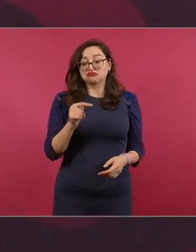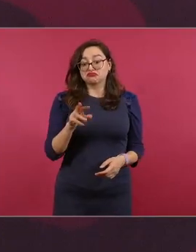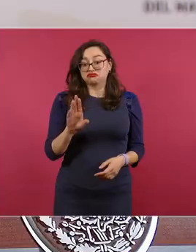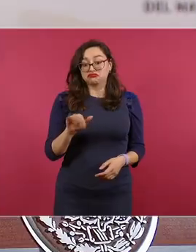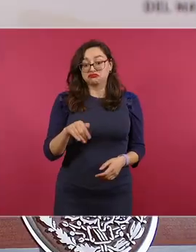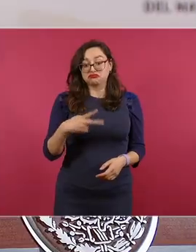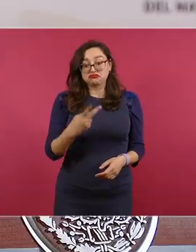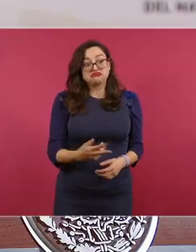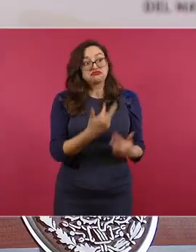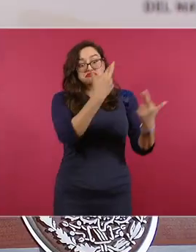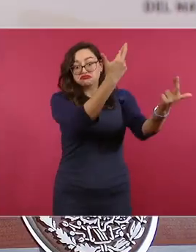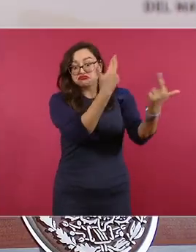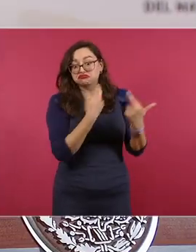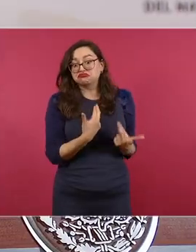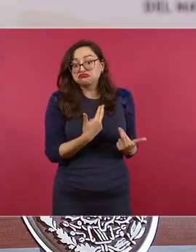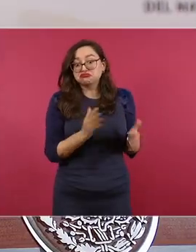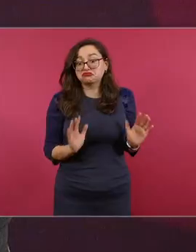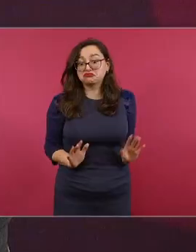nunca se metieron